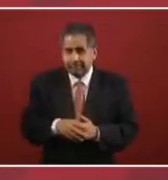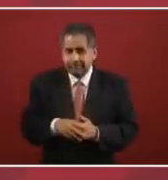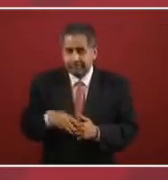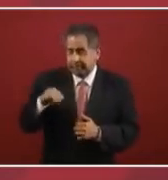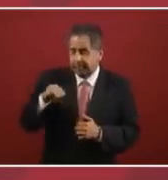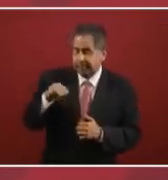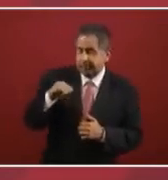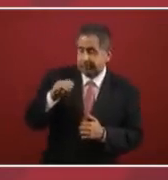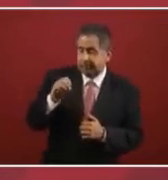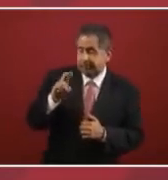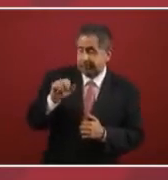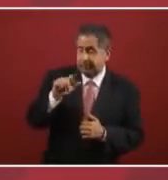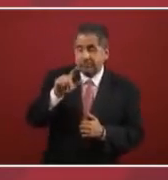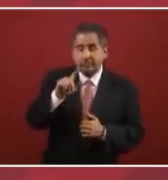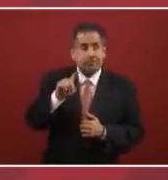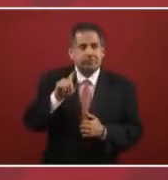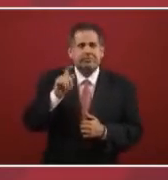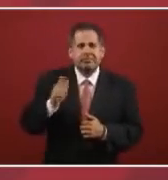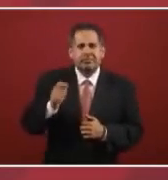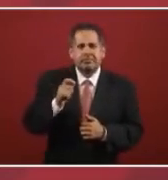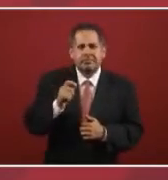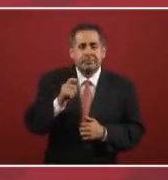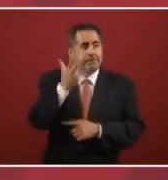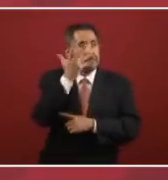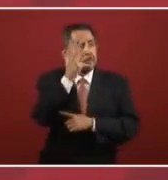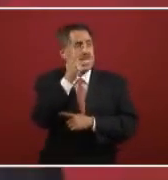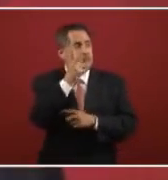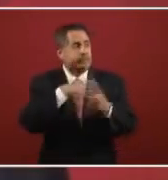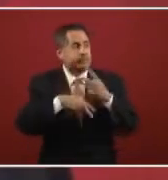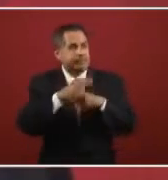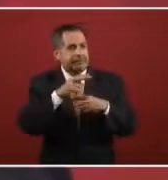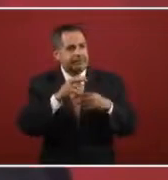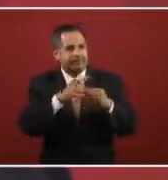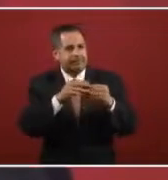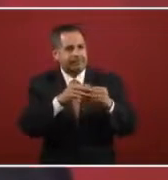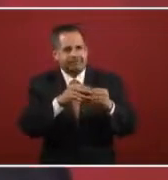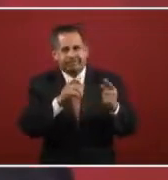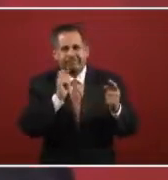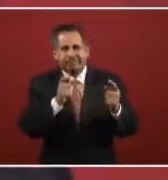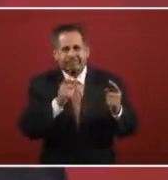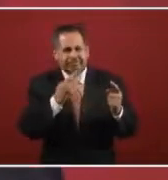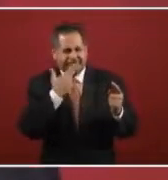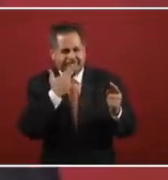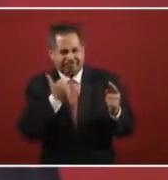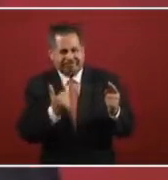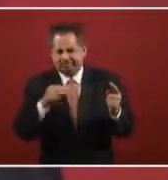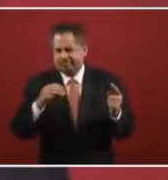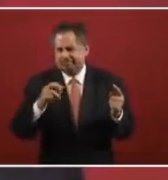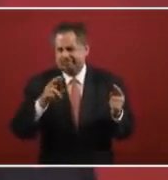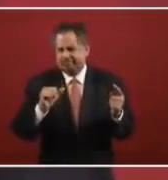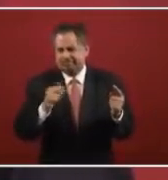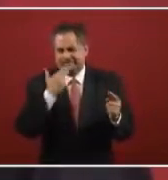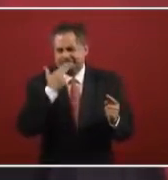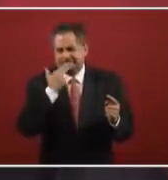un árbol que da moras the moral y que sirve para is a tree that gives